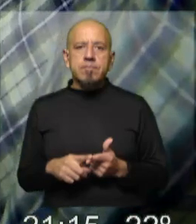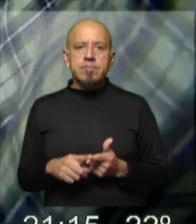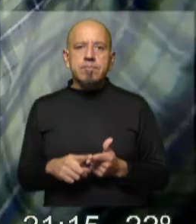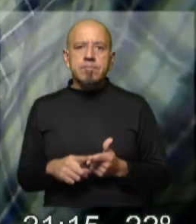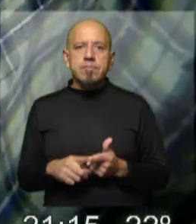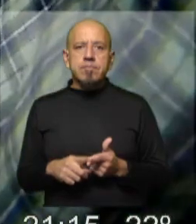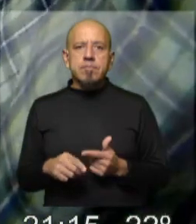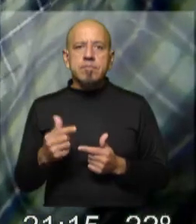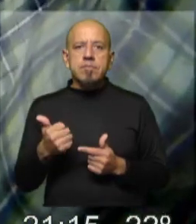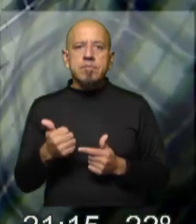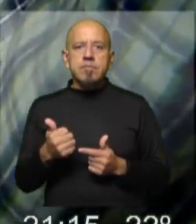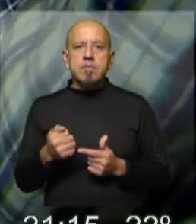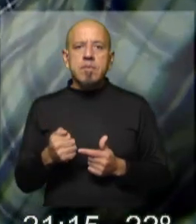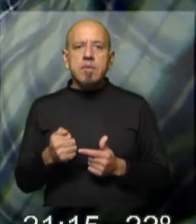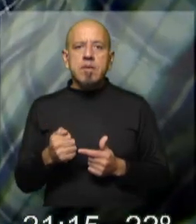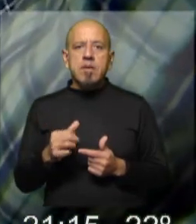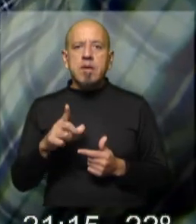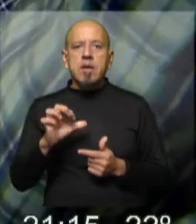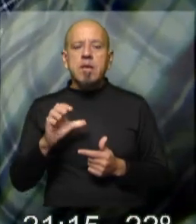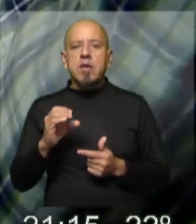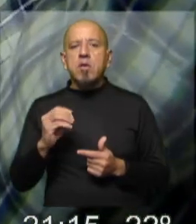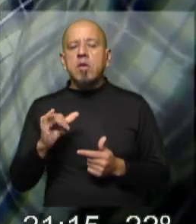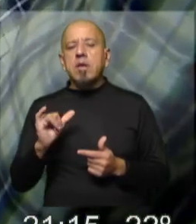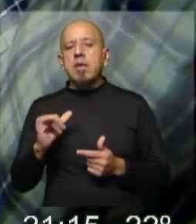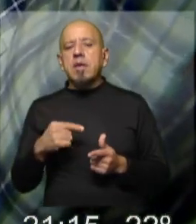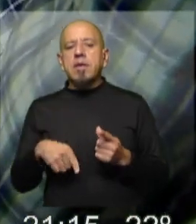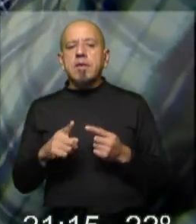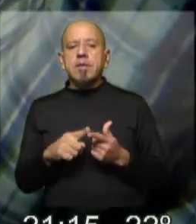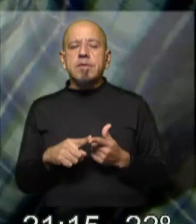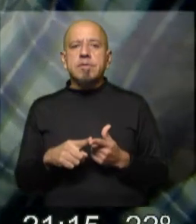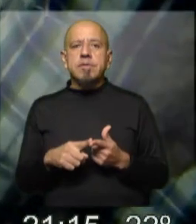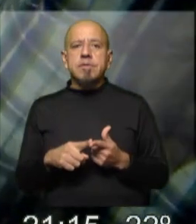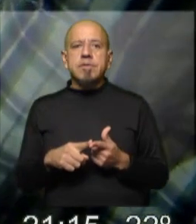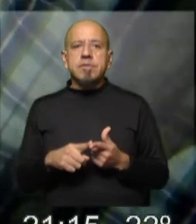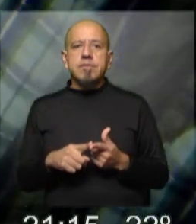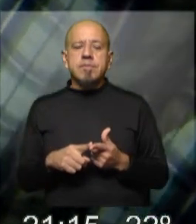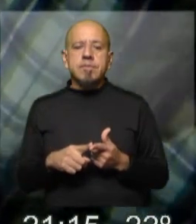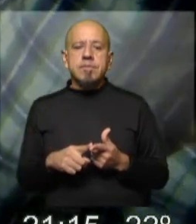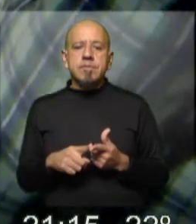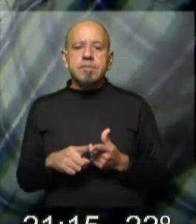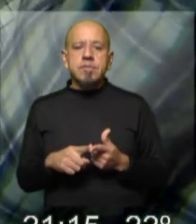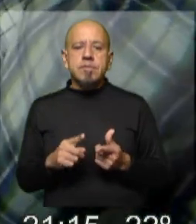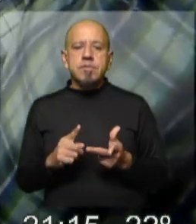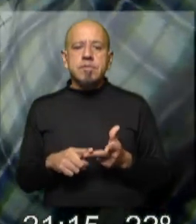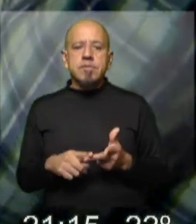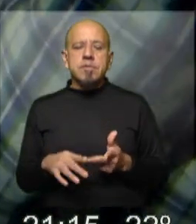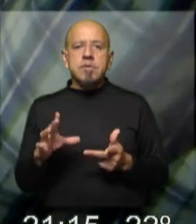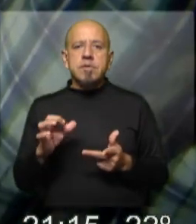Alelo Lai, Lágrimas Negros fue el más popular también. Después La Salsa